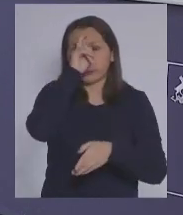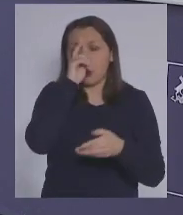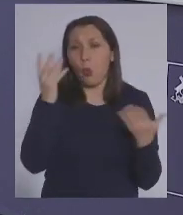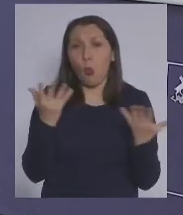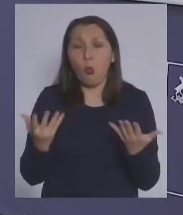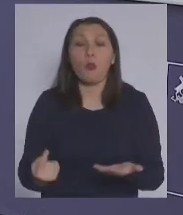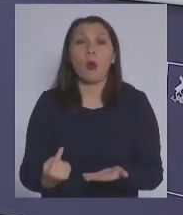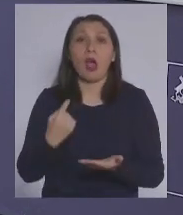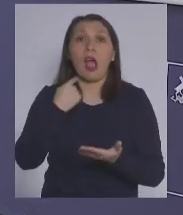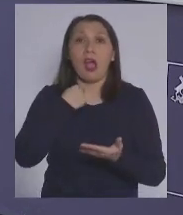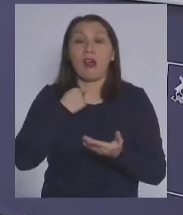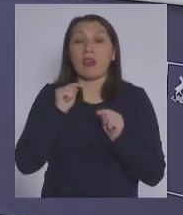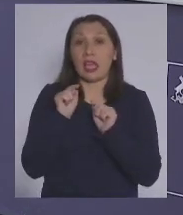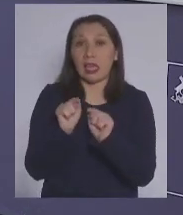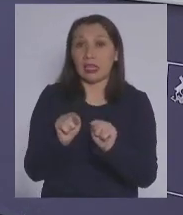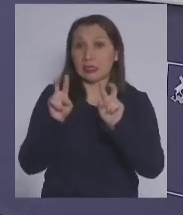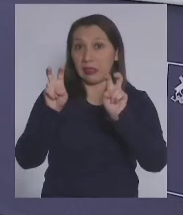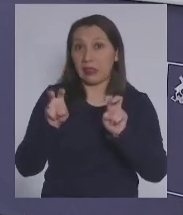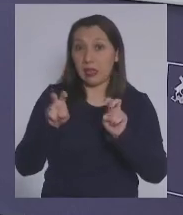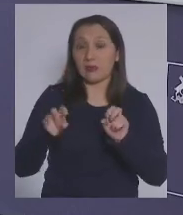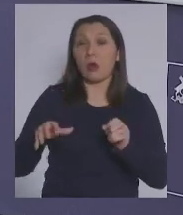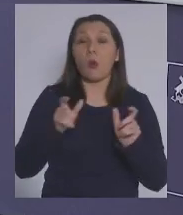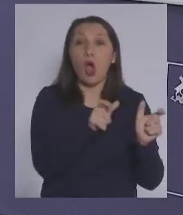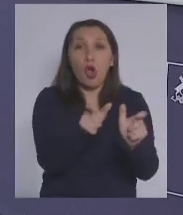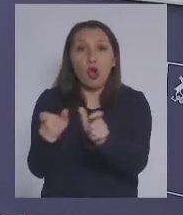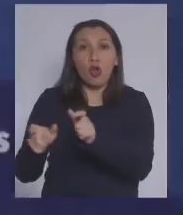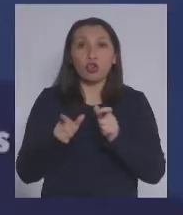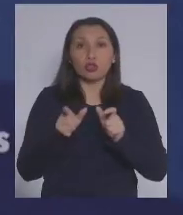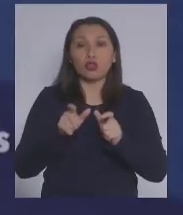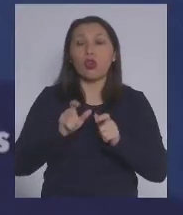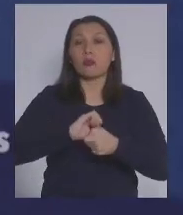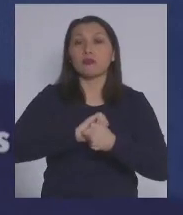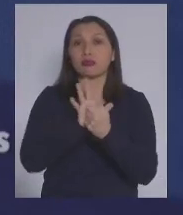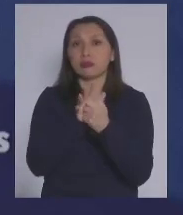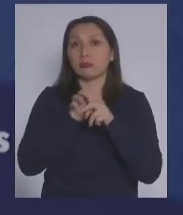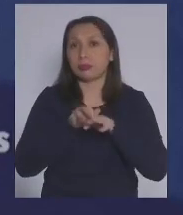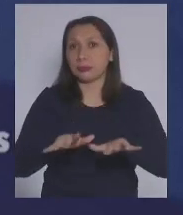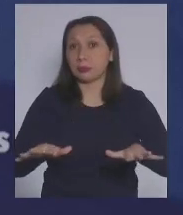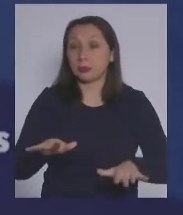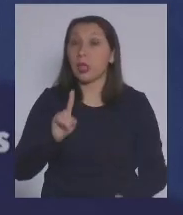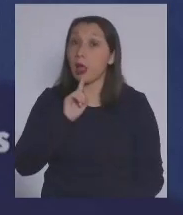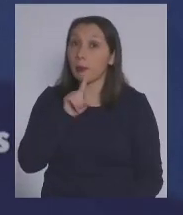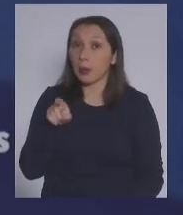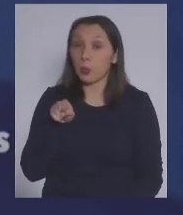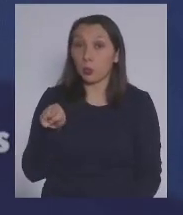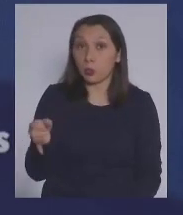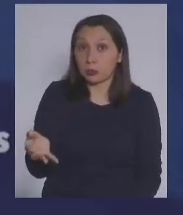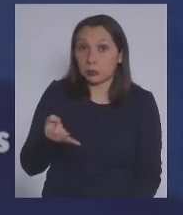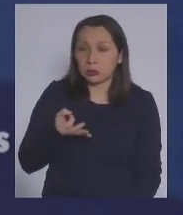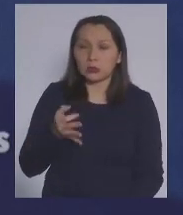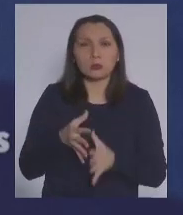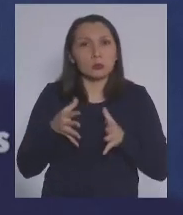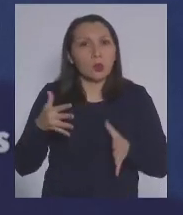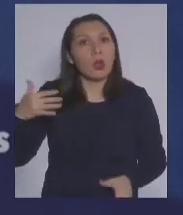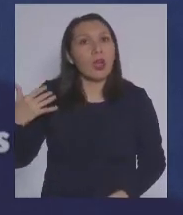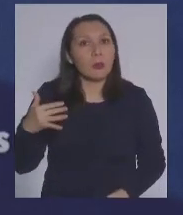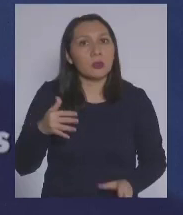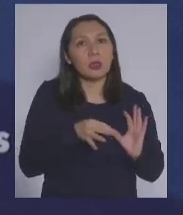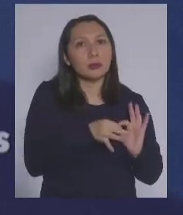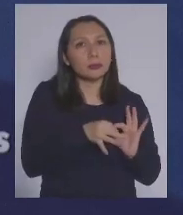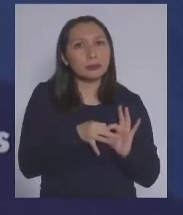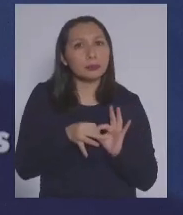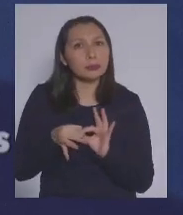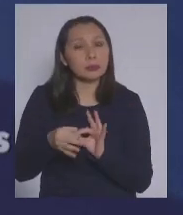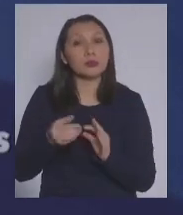afectar esto efectivamente en el control y manejo de la pandemia es una pregunta muy importante en el relato que